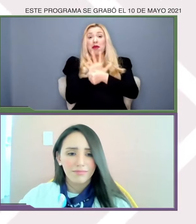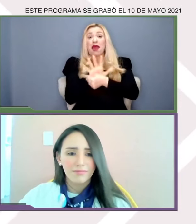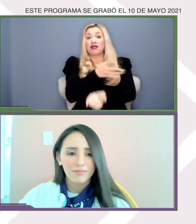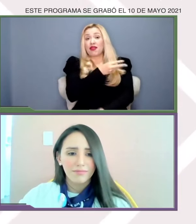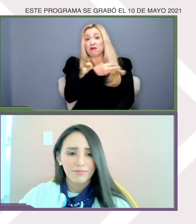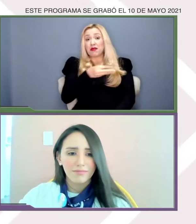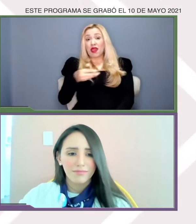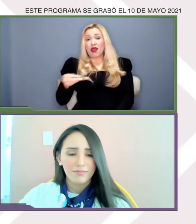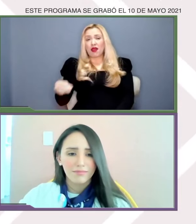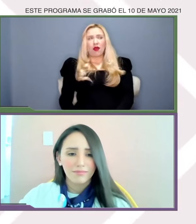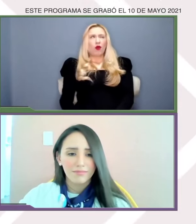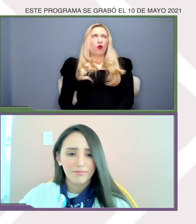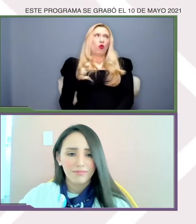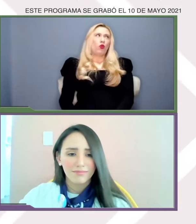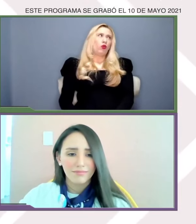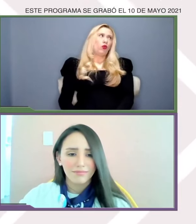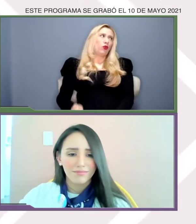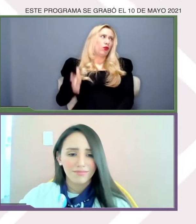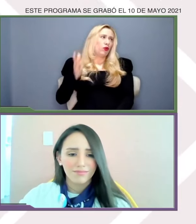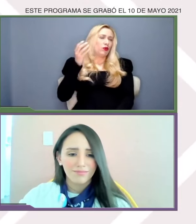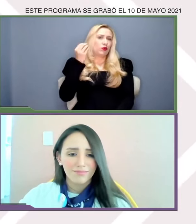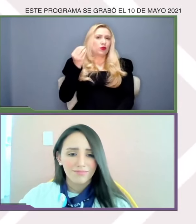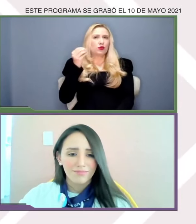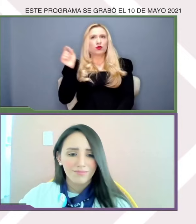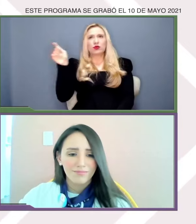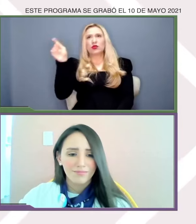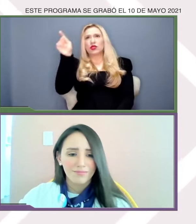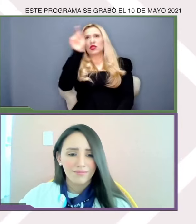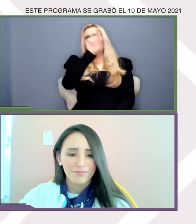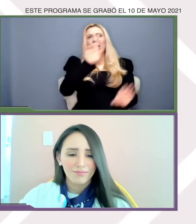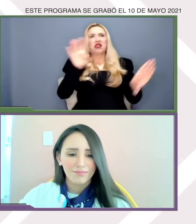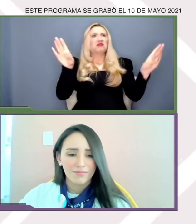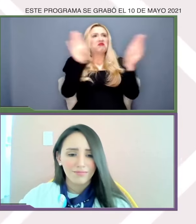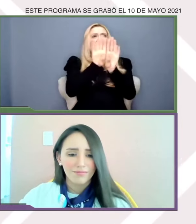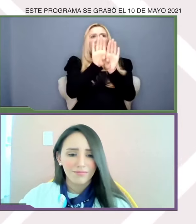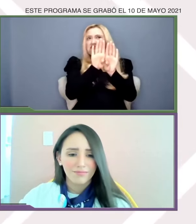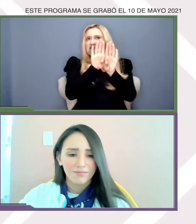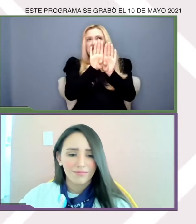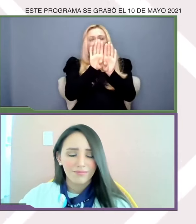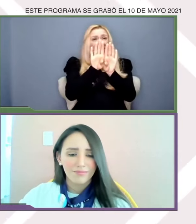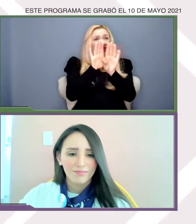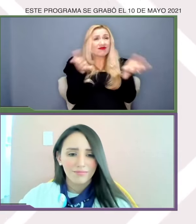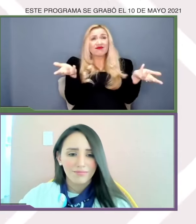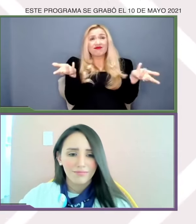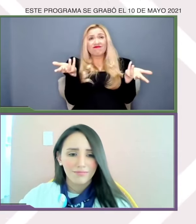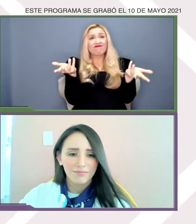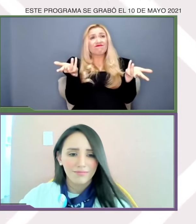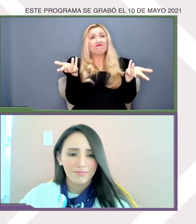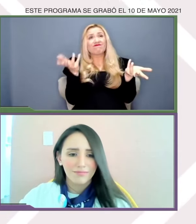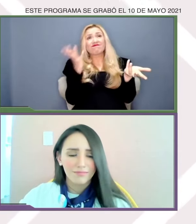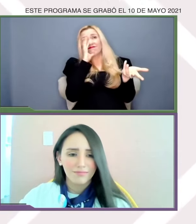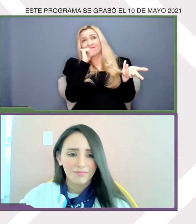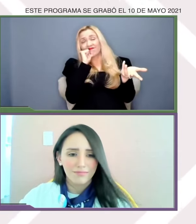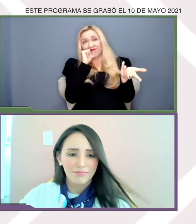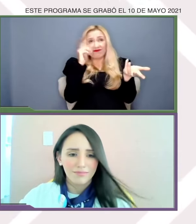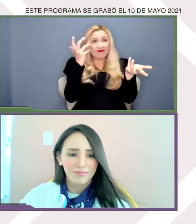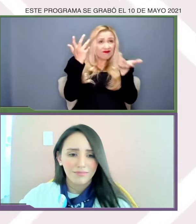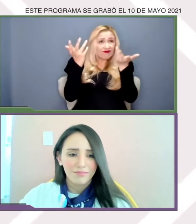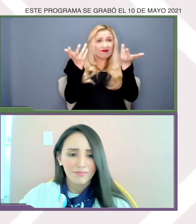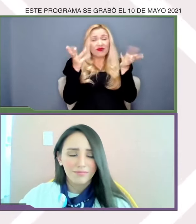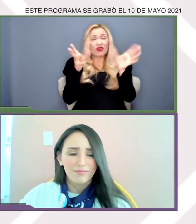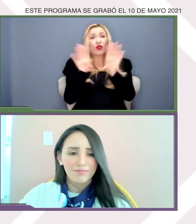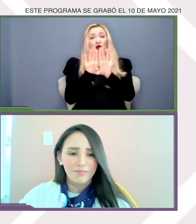donde muchos lugares están cerrados completamente, en el que no tenemos ni siquiera idea de